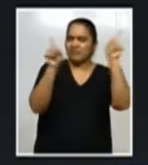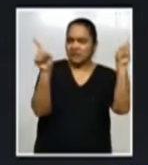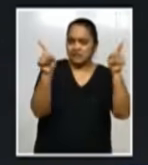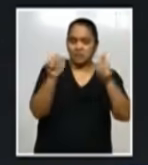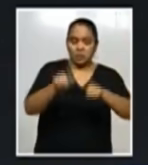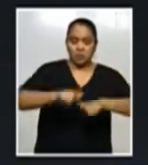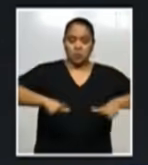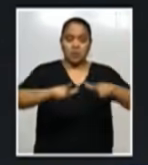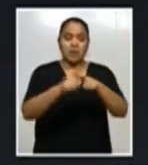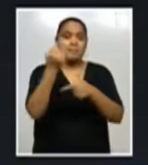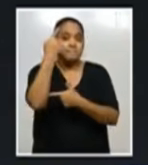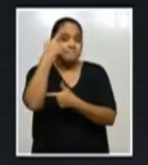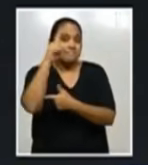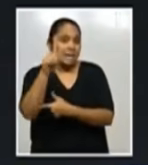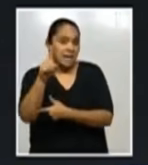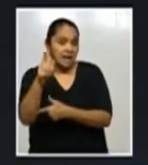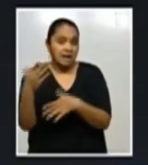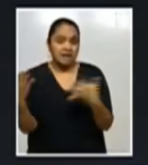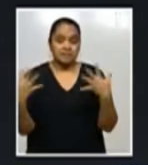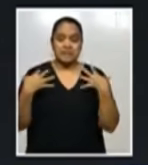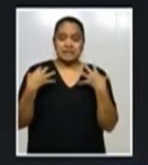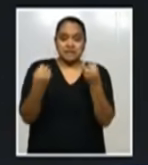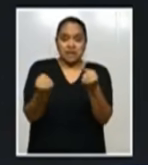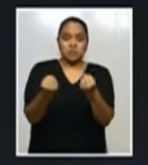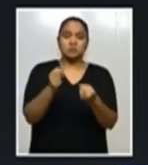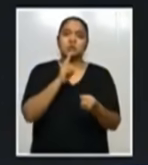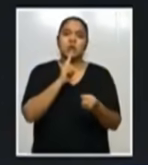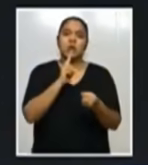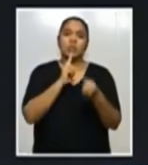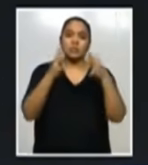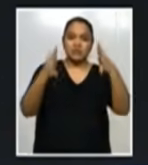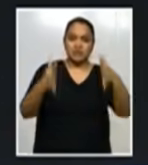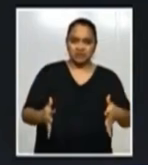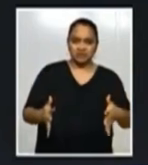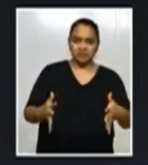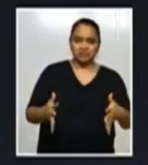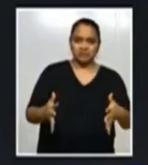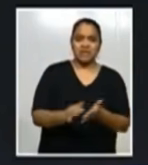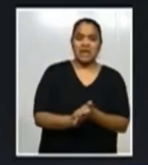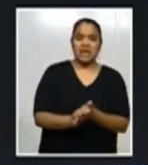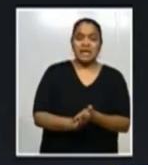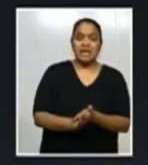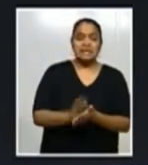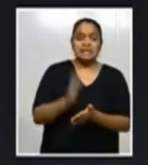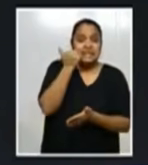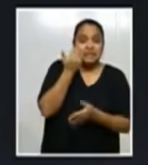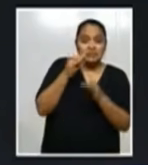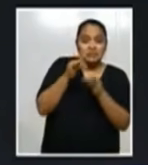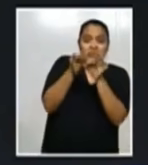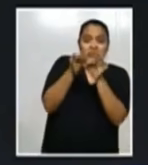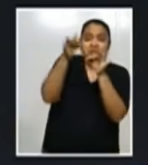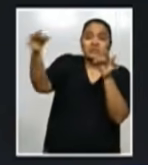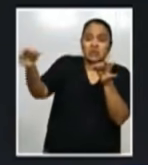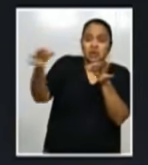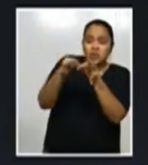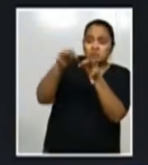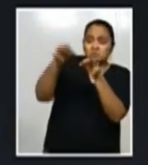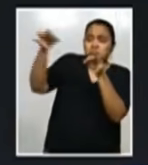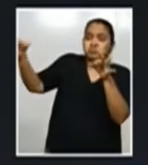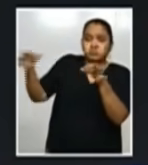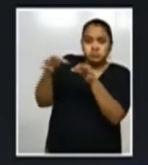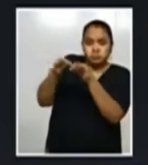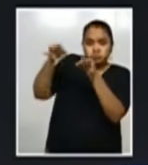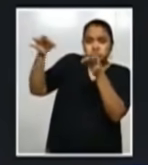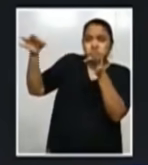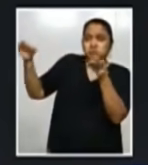por la salud del pueblo hondureño. Por eso queremos que allá a nivel regional se instalen estos equipos en